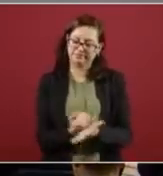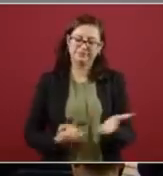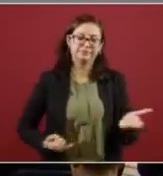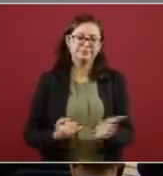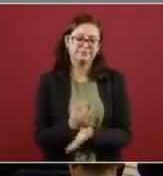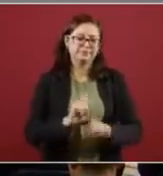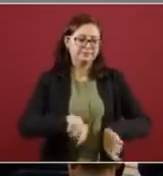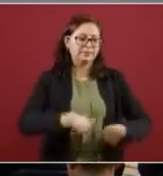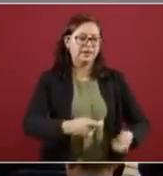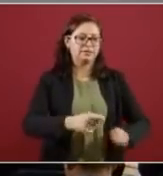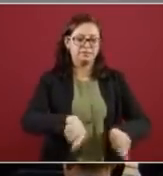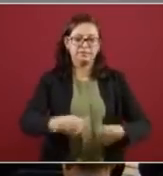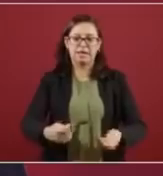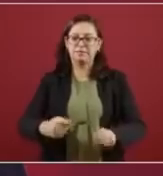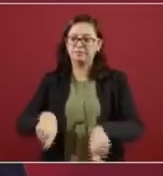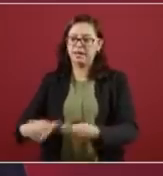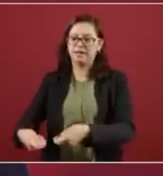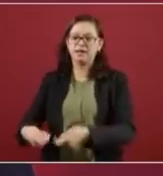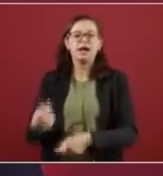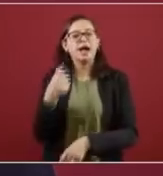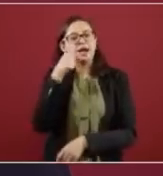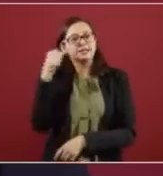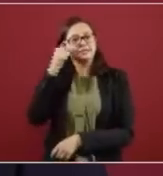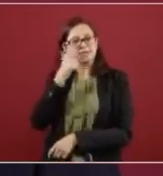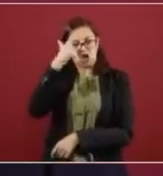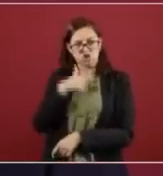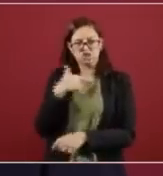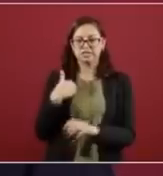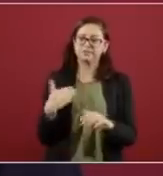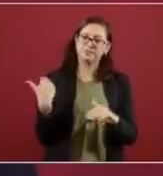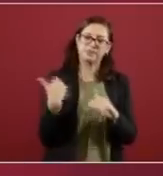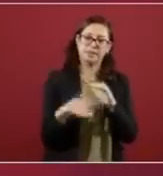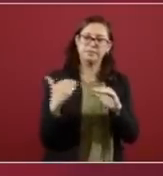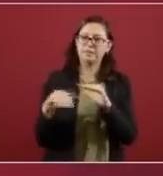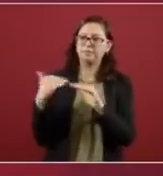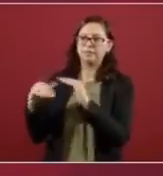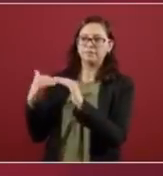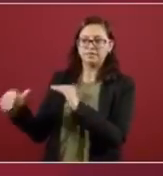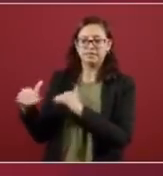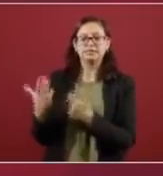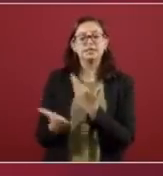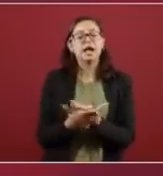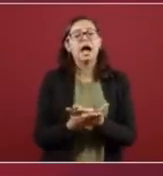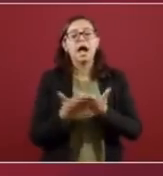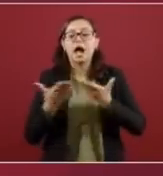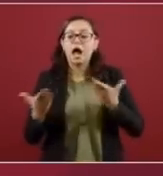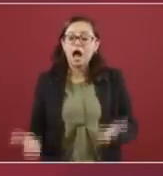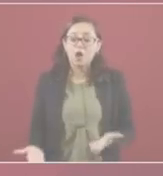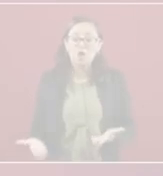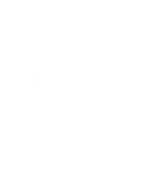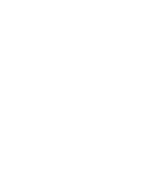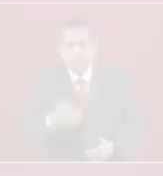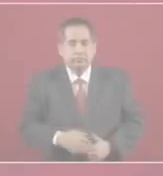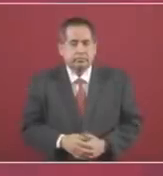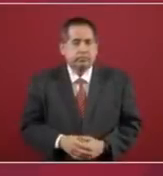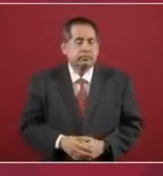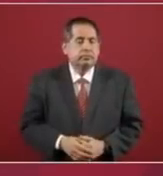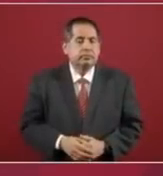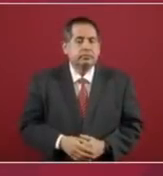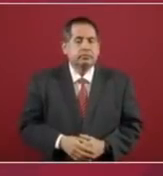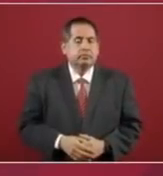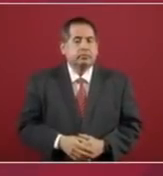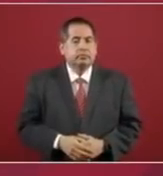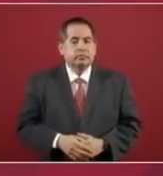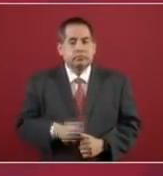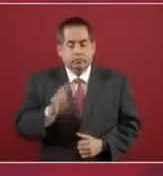de prensa este 4 de abril, el mandatario informó que se reunirá con el director de la Organización Mundial del Comercio, Roberto Acevedo. Sé que a lo primero